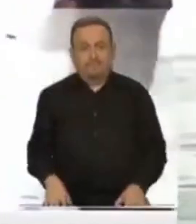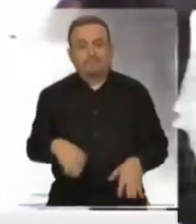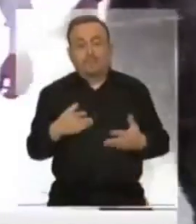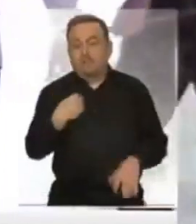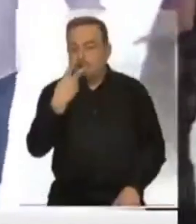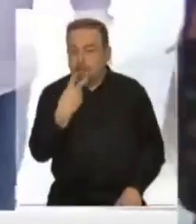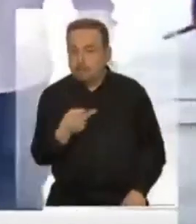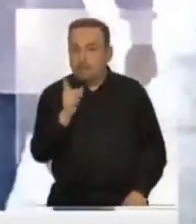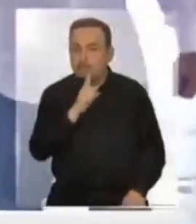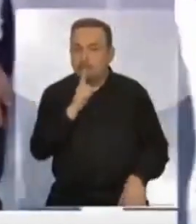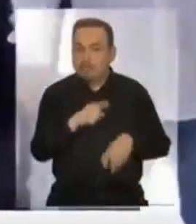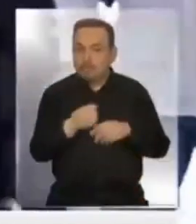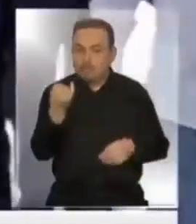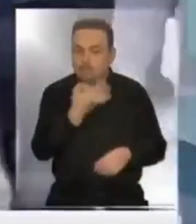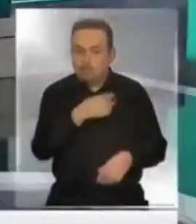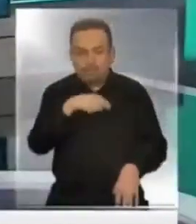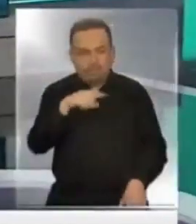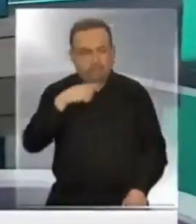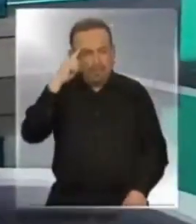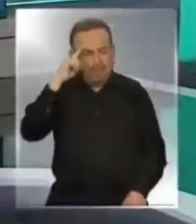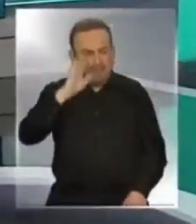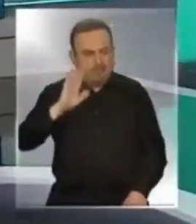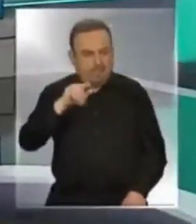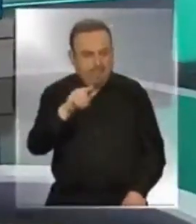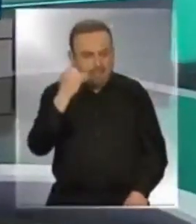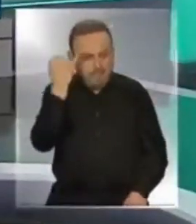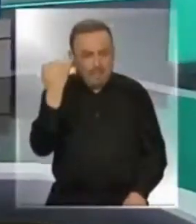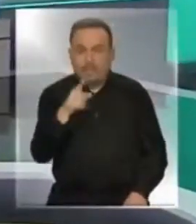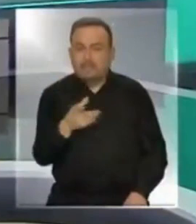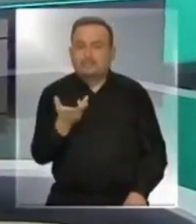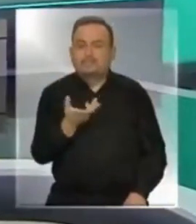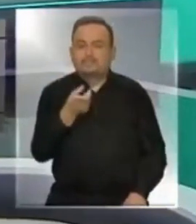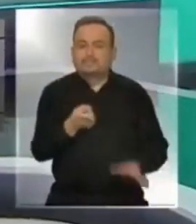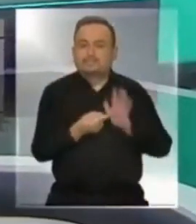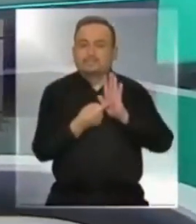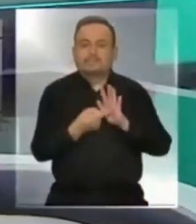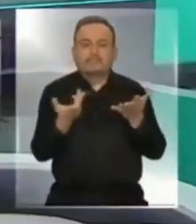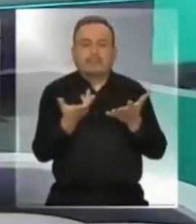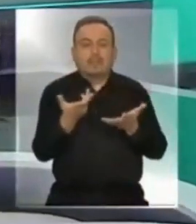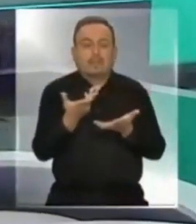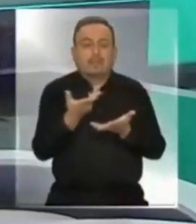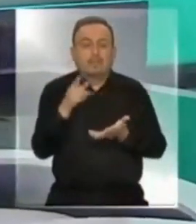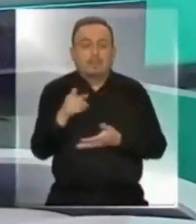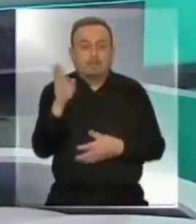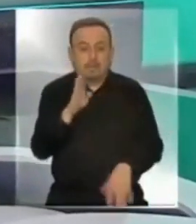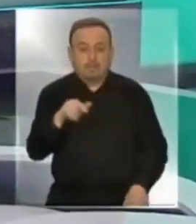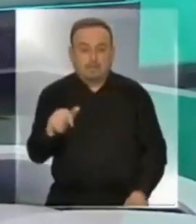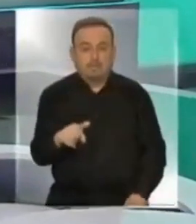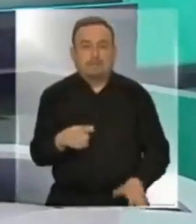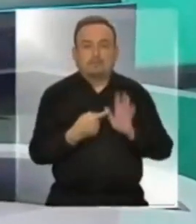ver con una cantidad enorme de población bajo extrema pobreza, y por otro lado, con extremas